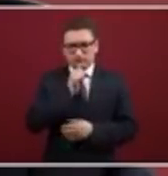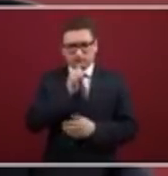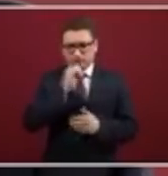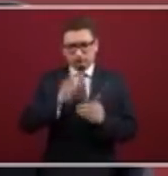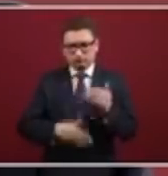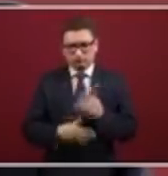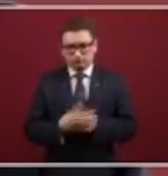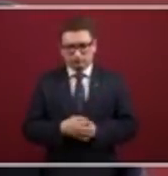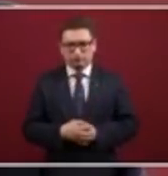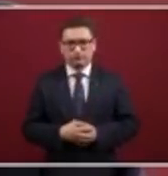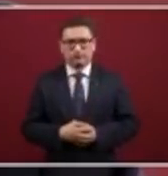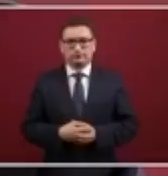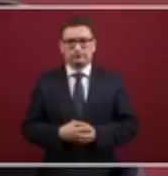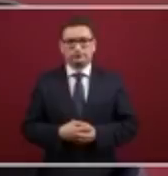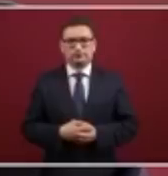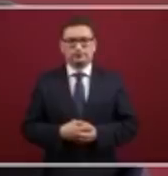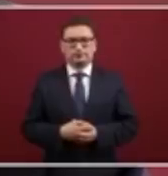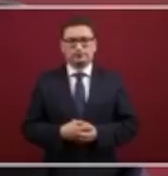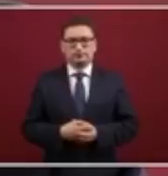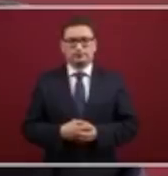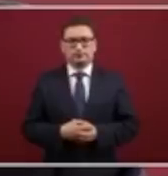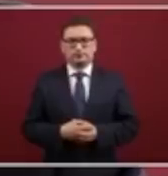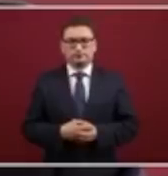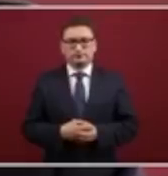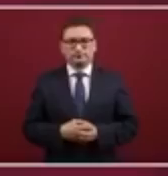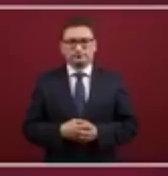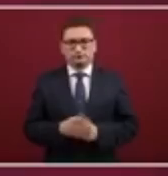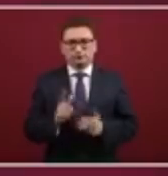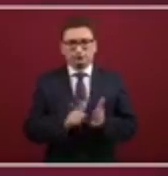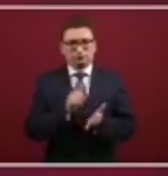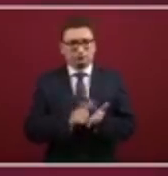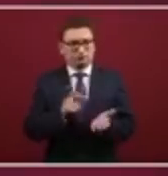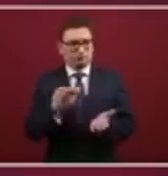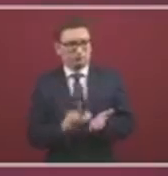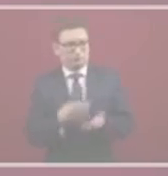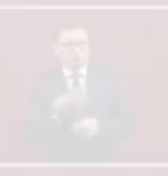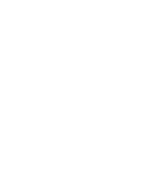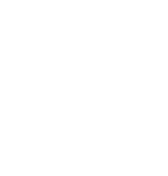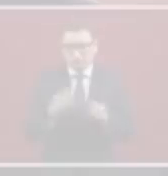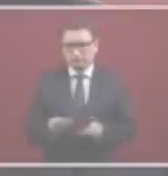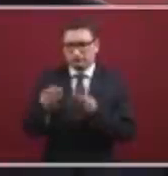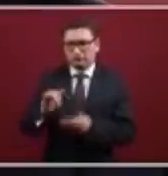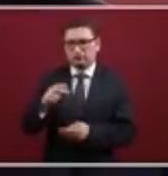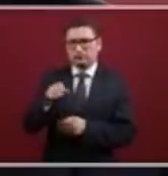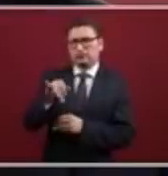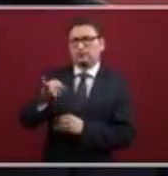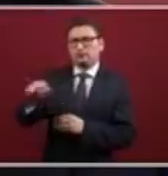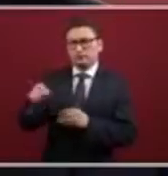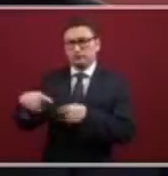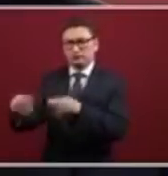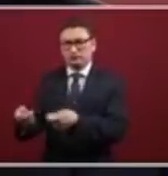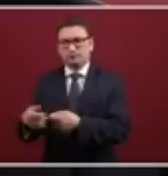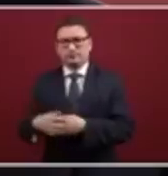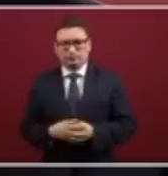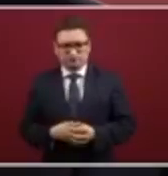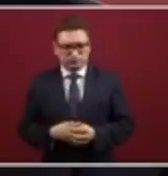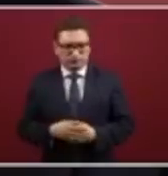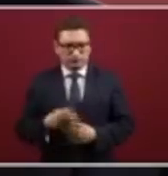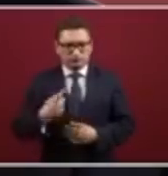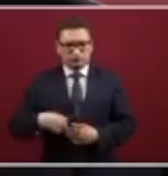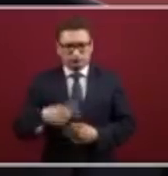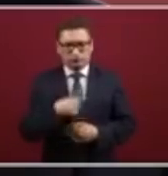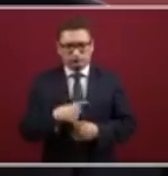el término de ley creo que fueron diez días nosotros nos vamos a darle a